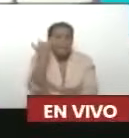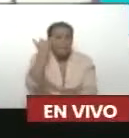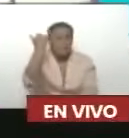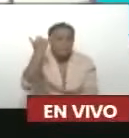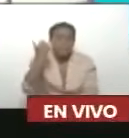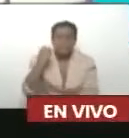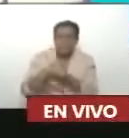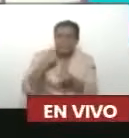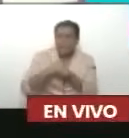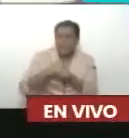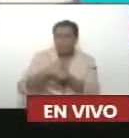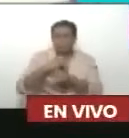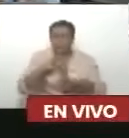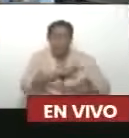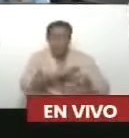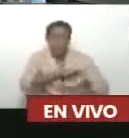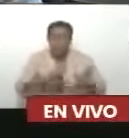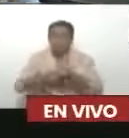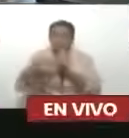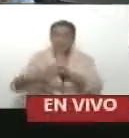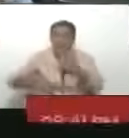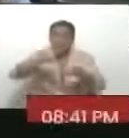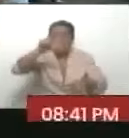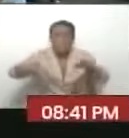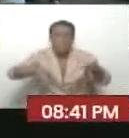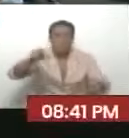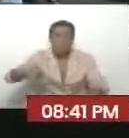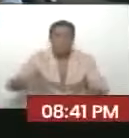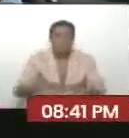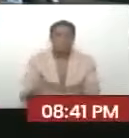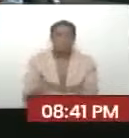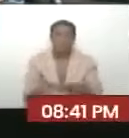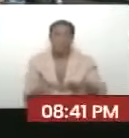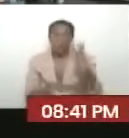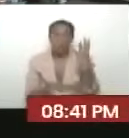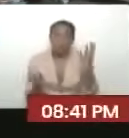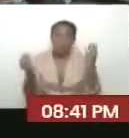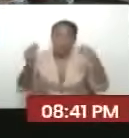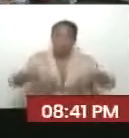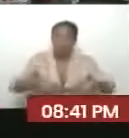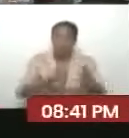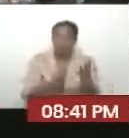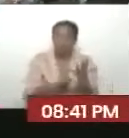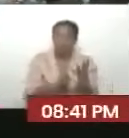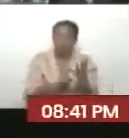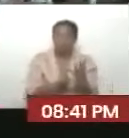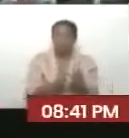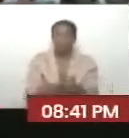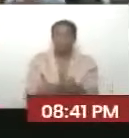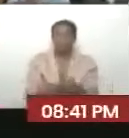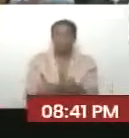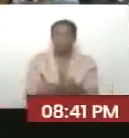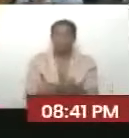recuperaremos todos los derechos sociales del pueblo de Venezuela. Un cuarto consenso.